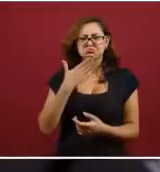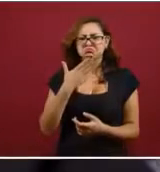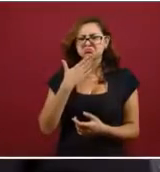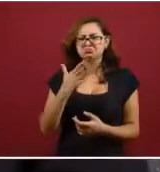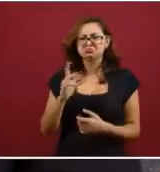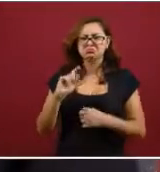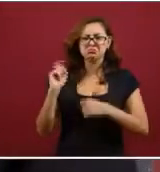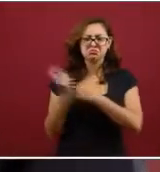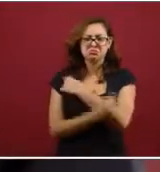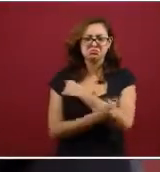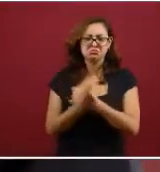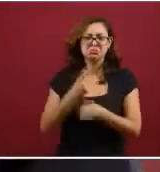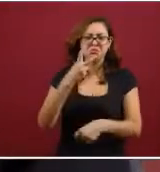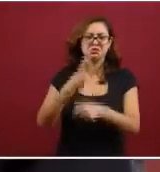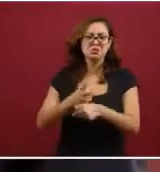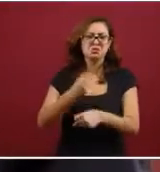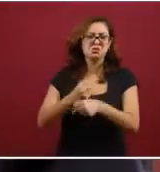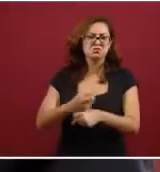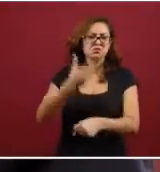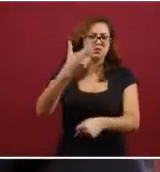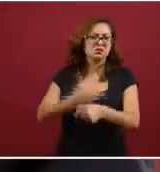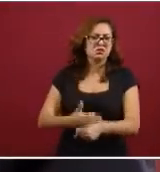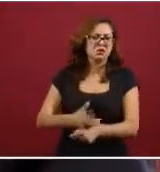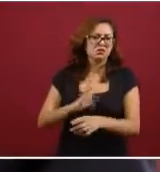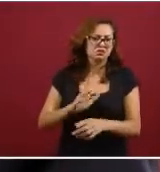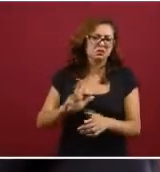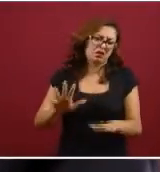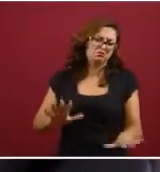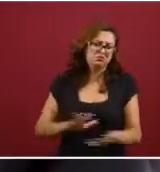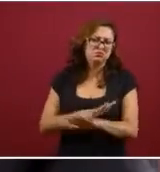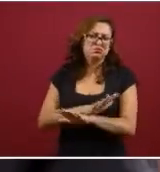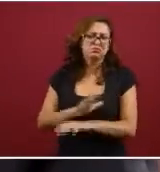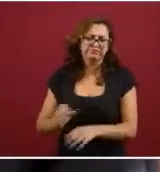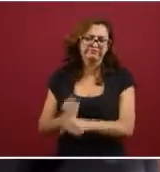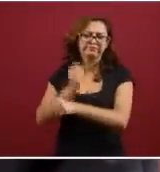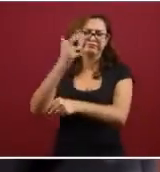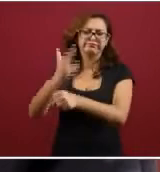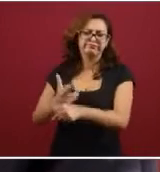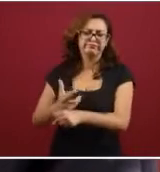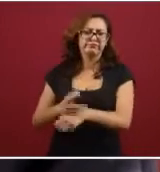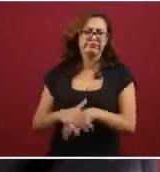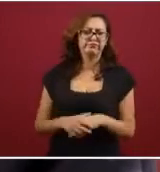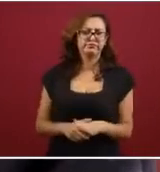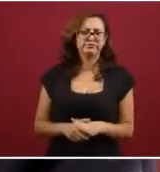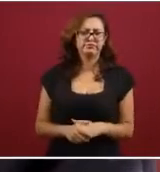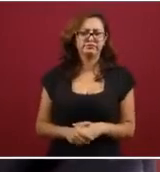es el subsecretario de Hacienda, esto ya se repitió